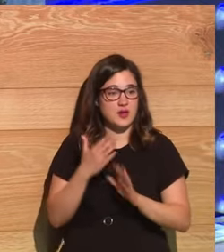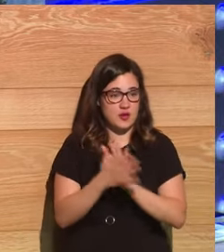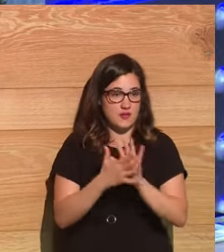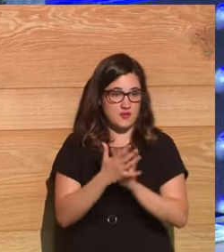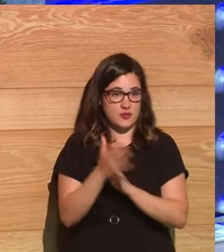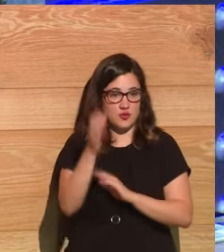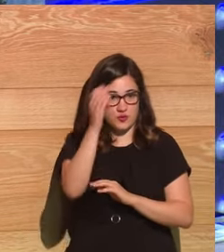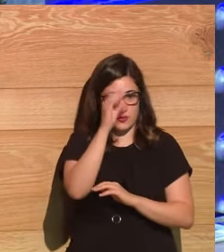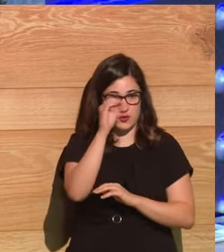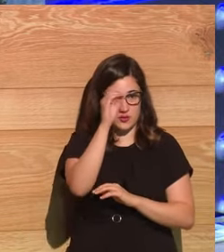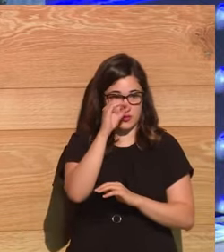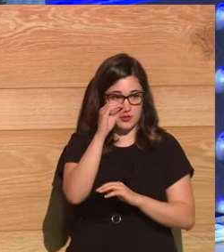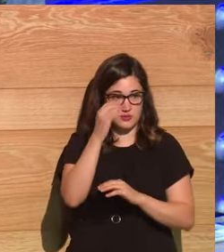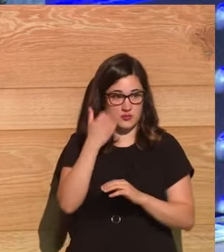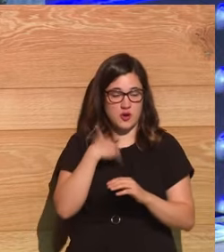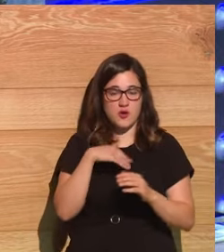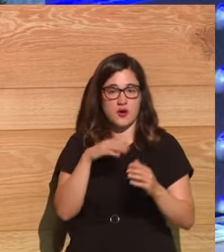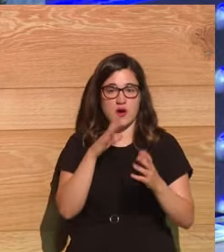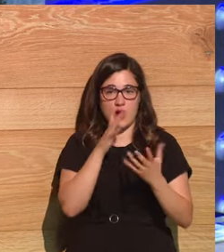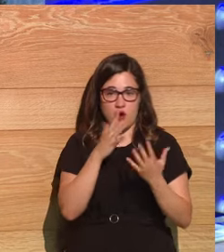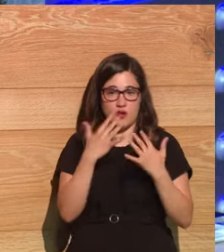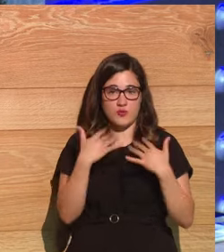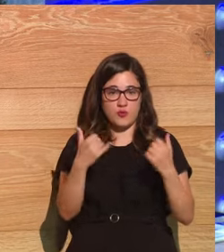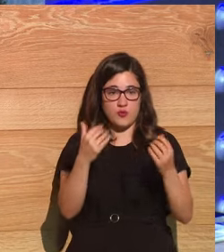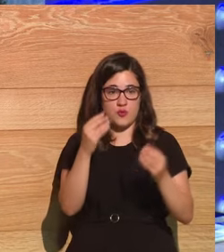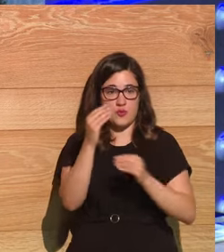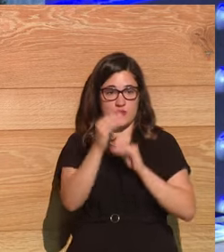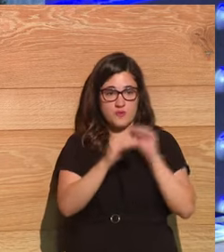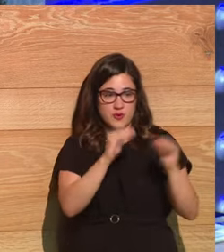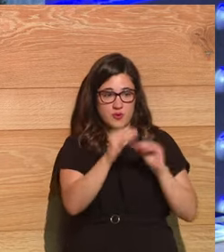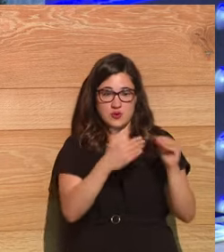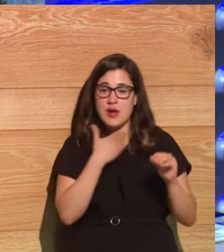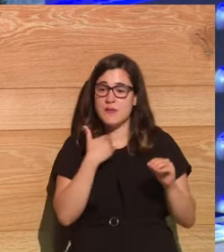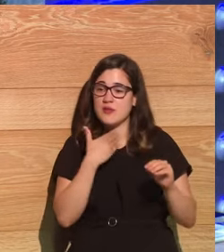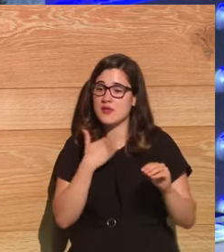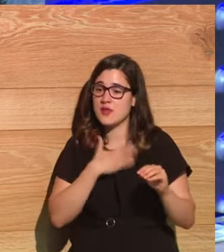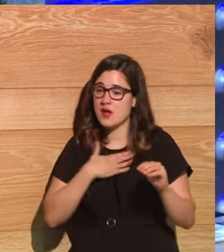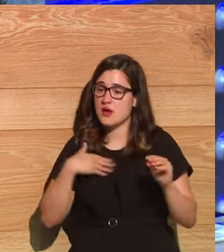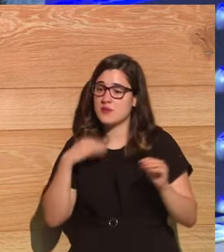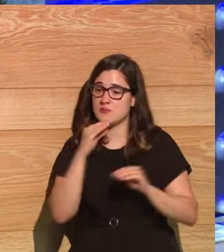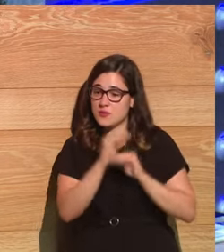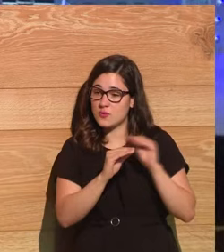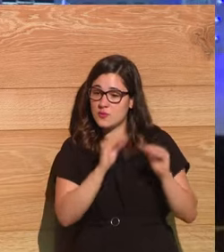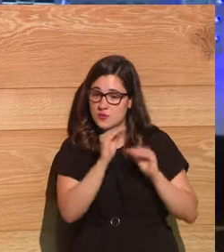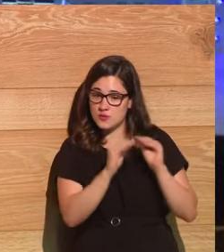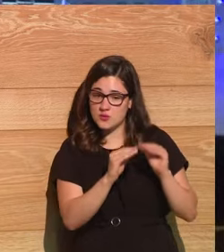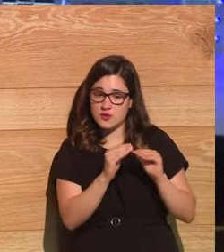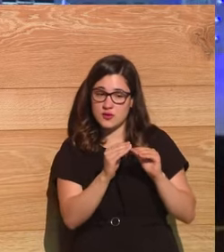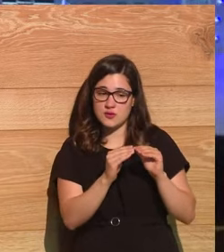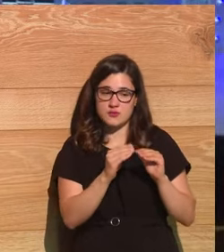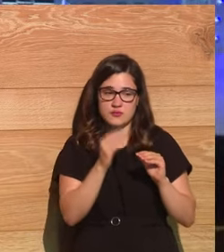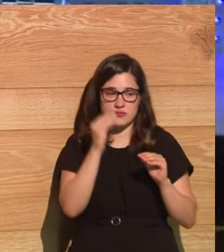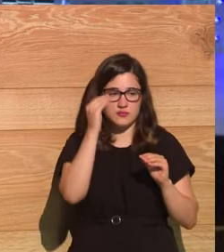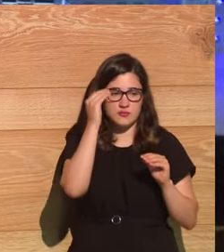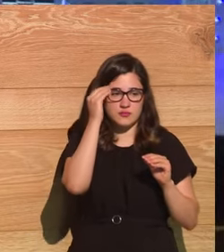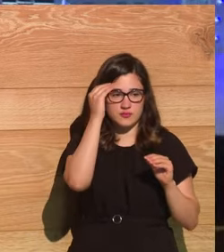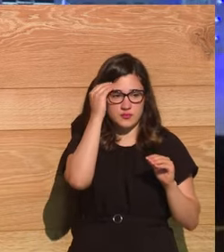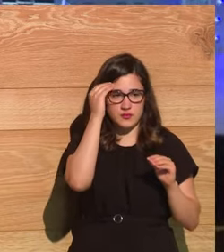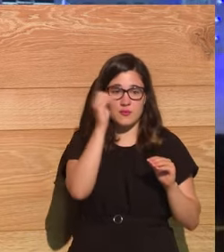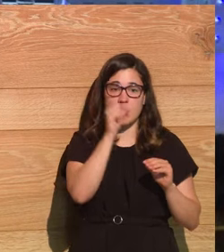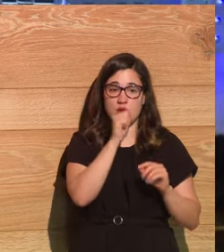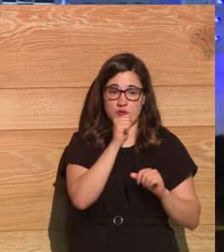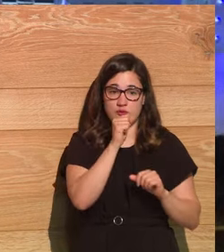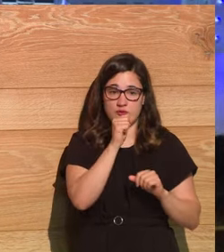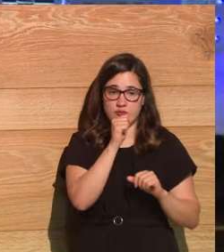opiniones, ¿abrimos a preguntas? ¿Os apetece? ¿Tenéis preguntas? ¿Queréis? Creo que hay